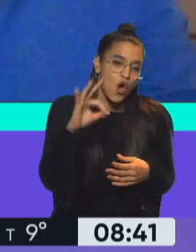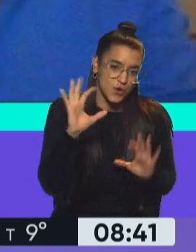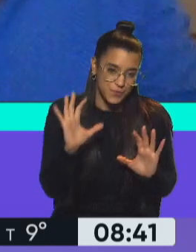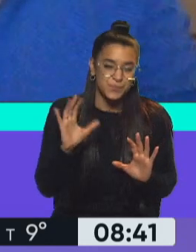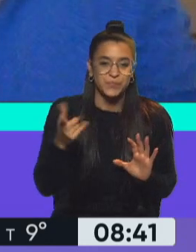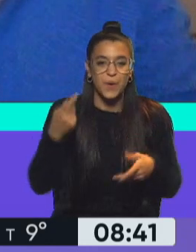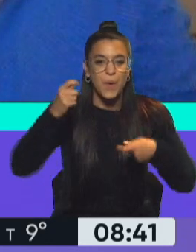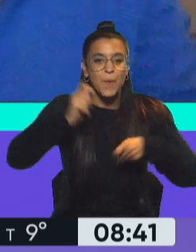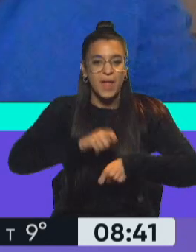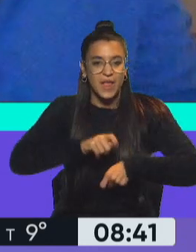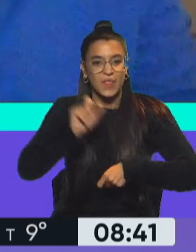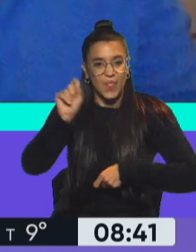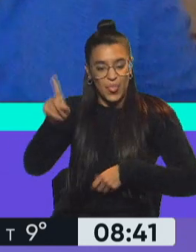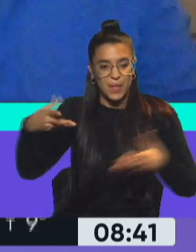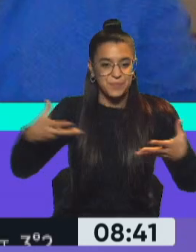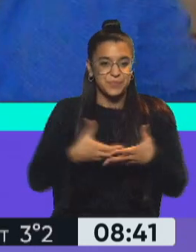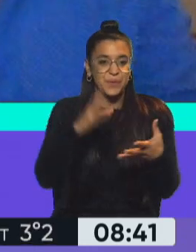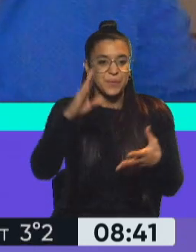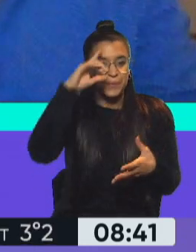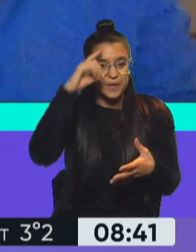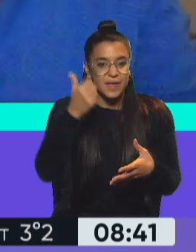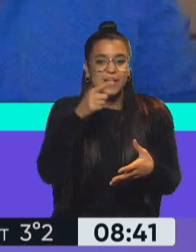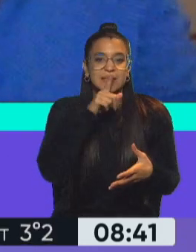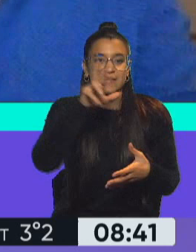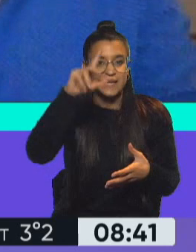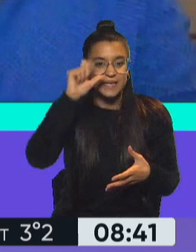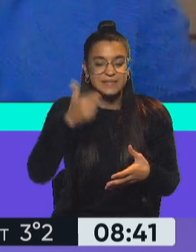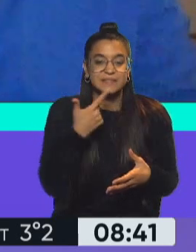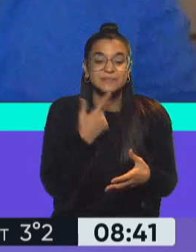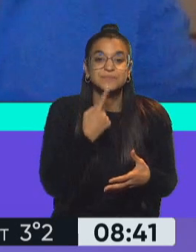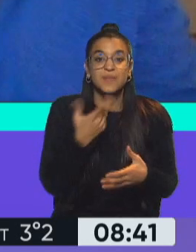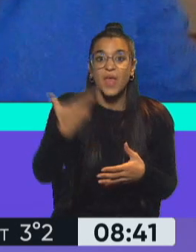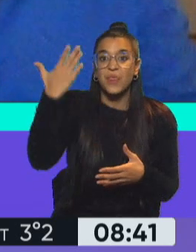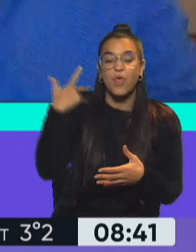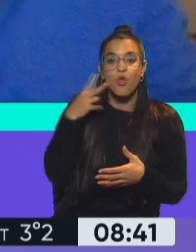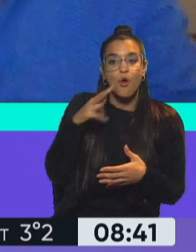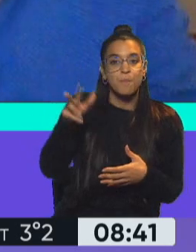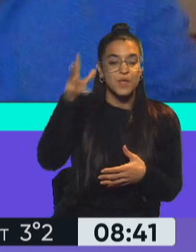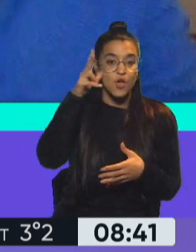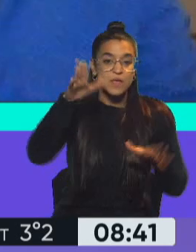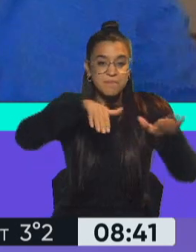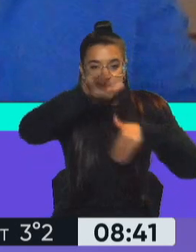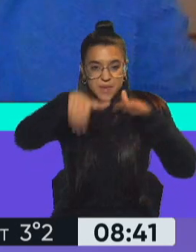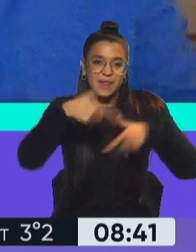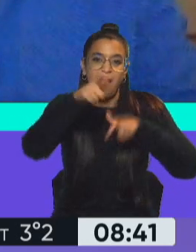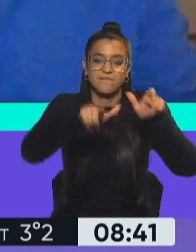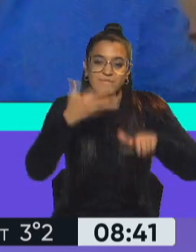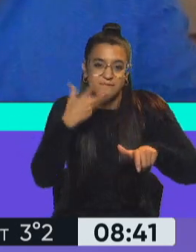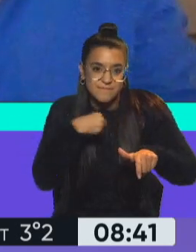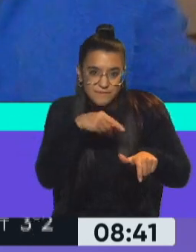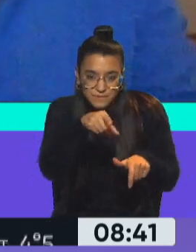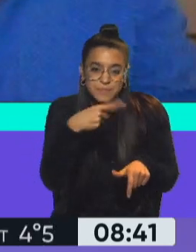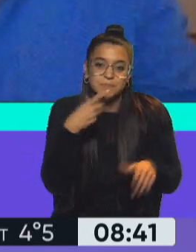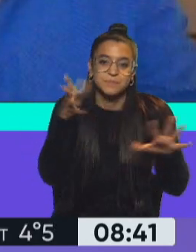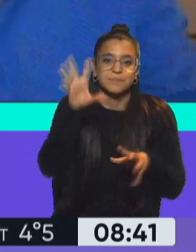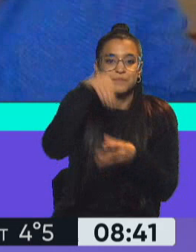como baterista de los Beatles y que tiene una tradición. Desde el año 2008 invita a sus fans a que participen y